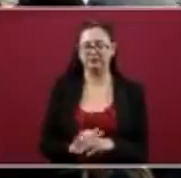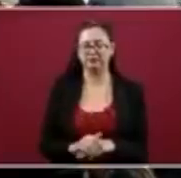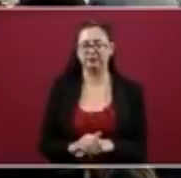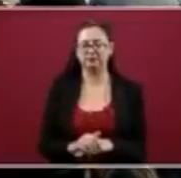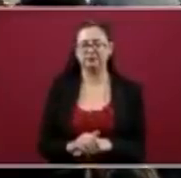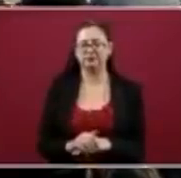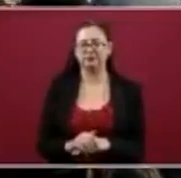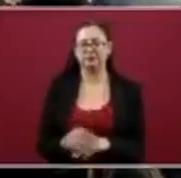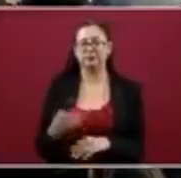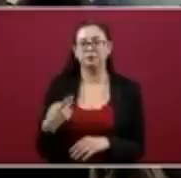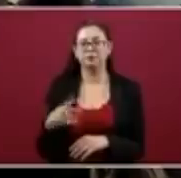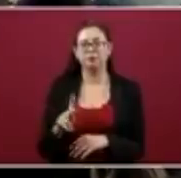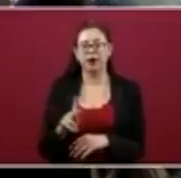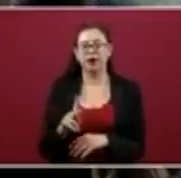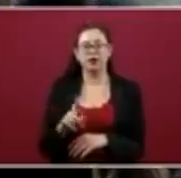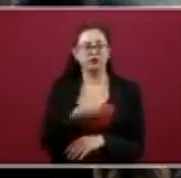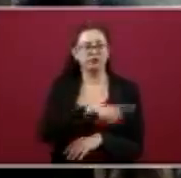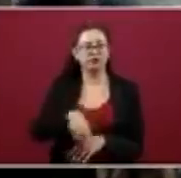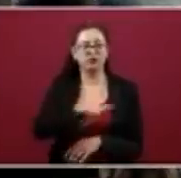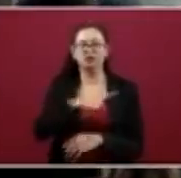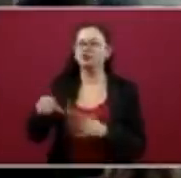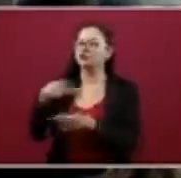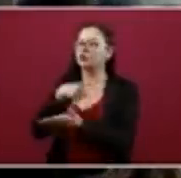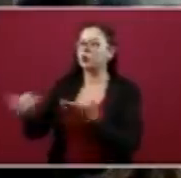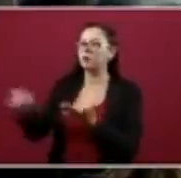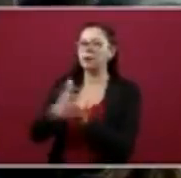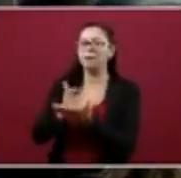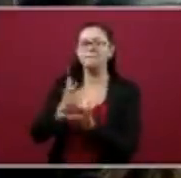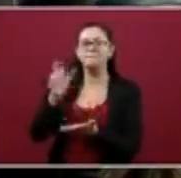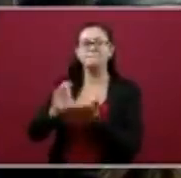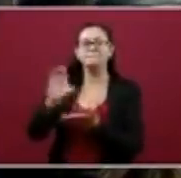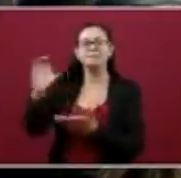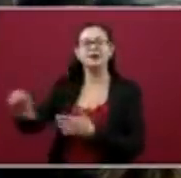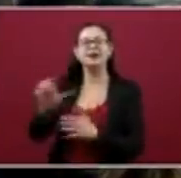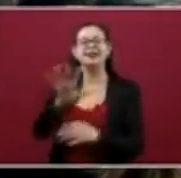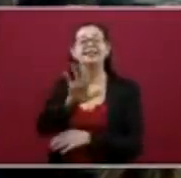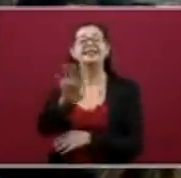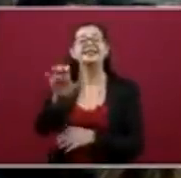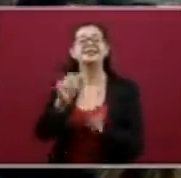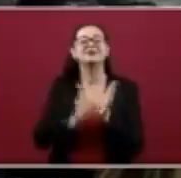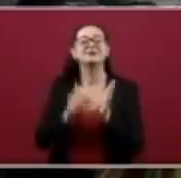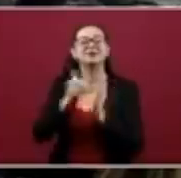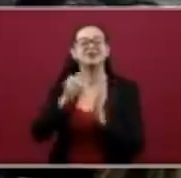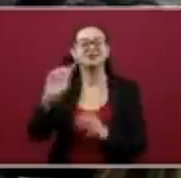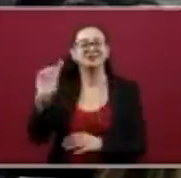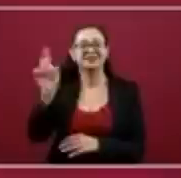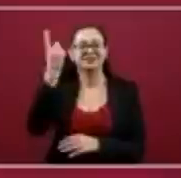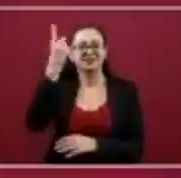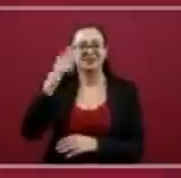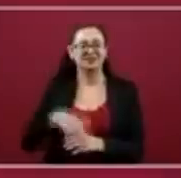y la compraron en 500 millones de dólares.